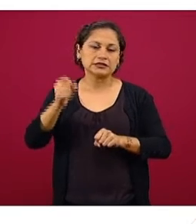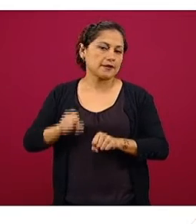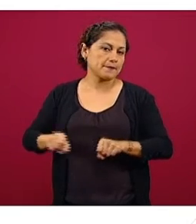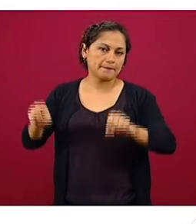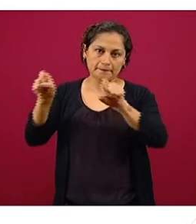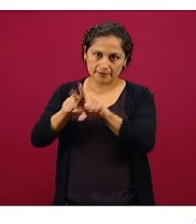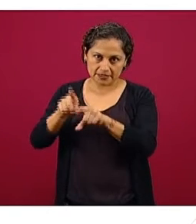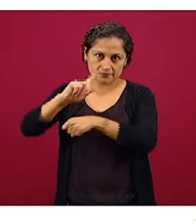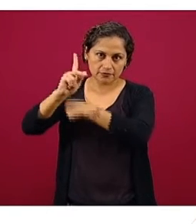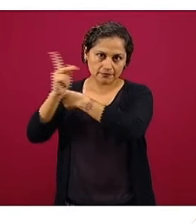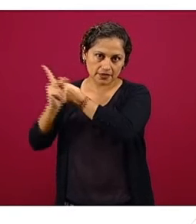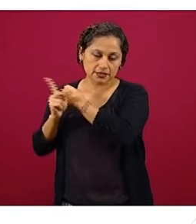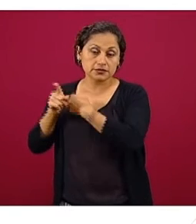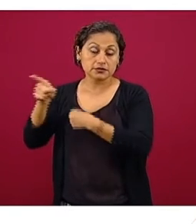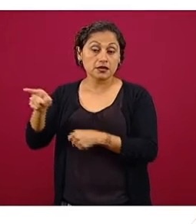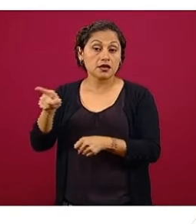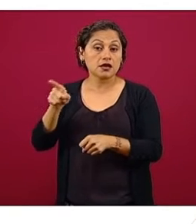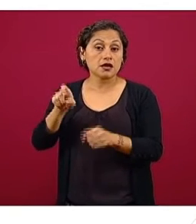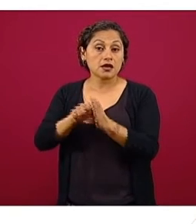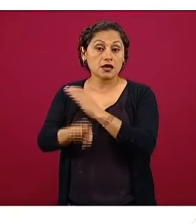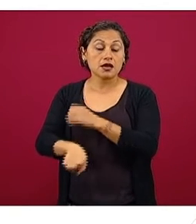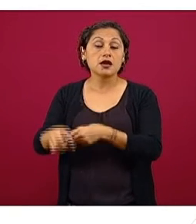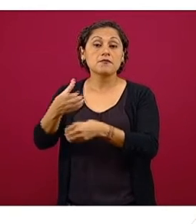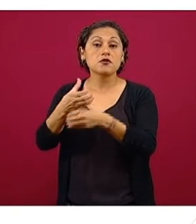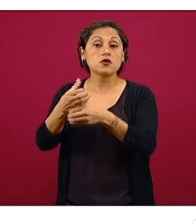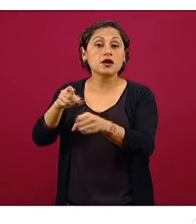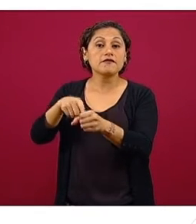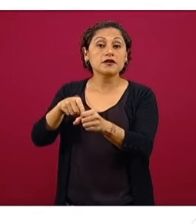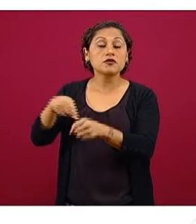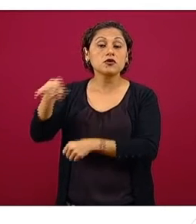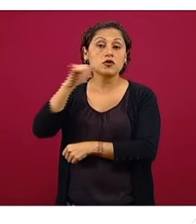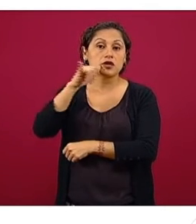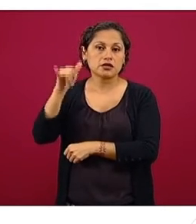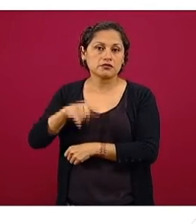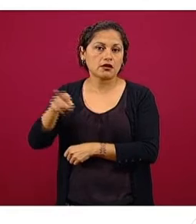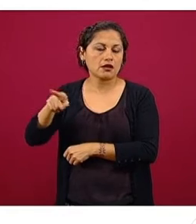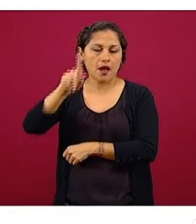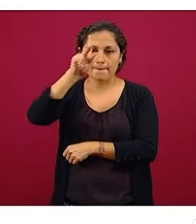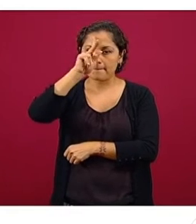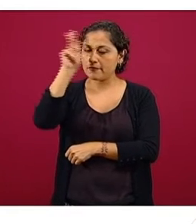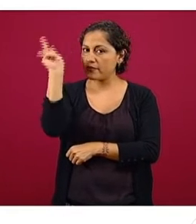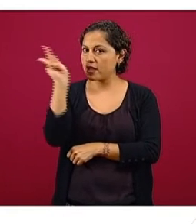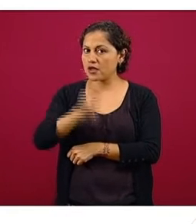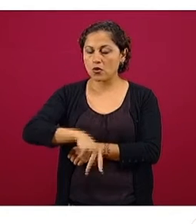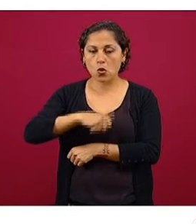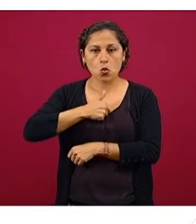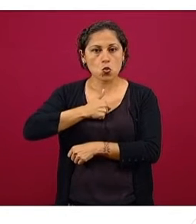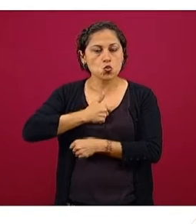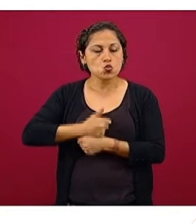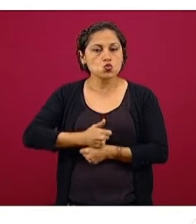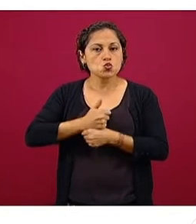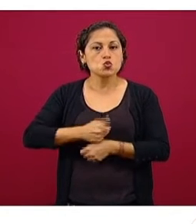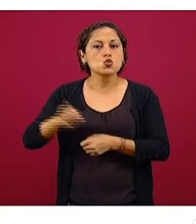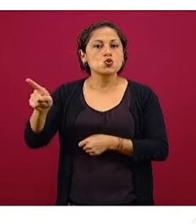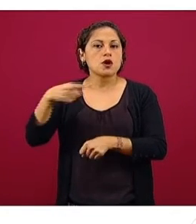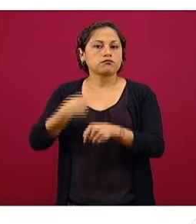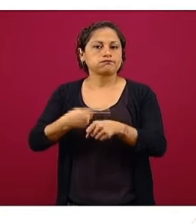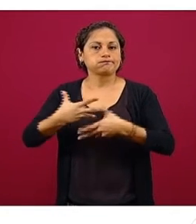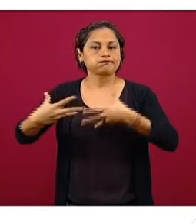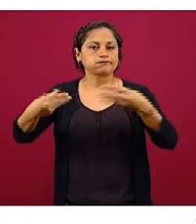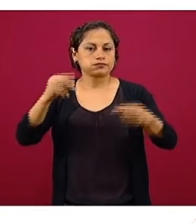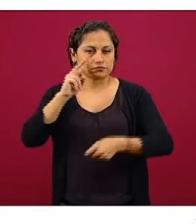café, que es Italia, uno de los países más afectados por la epidemia al inicio. Empezó en los últimos, no se ve aquí, pero